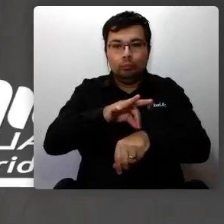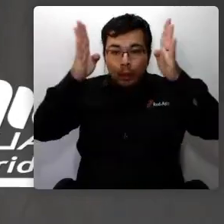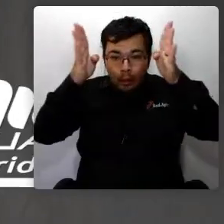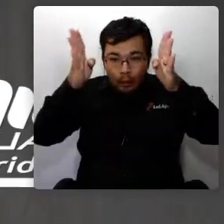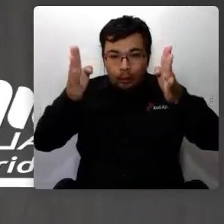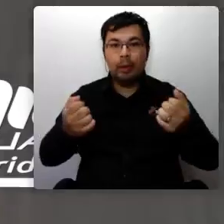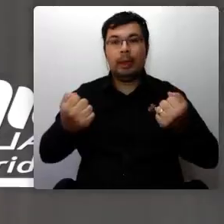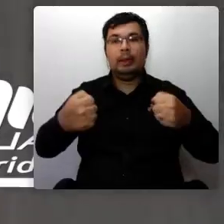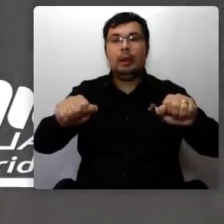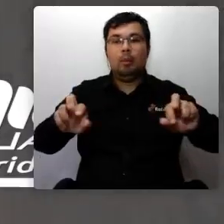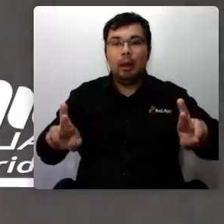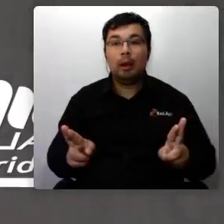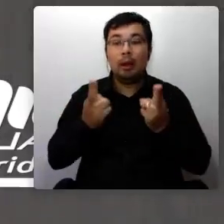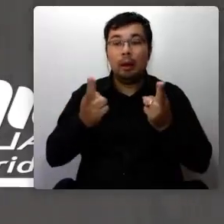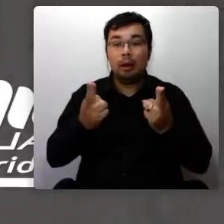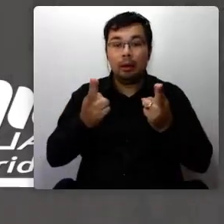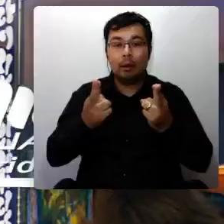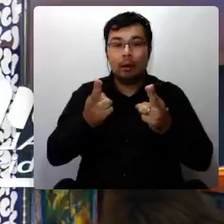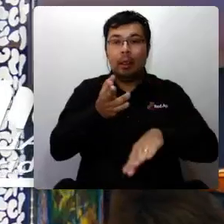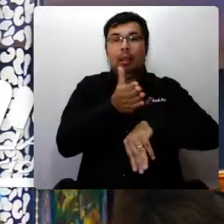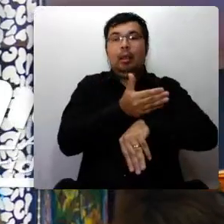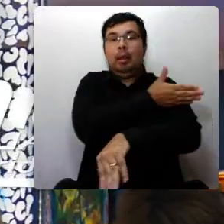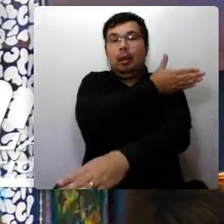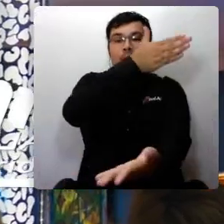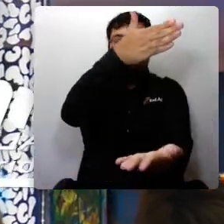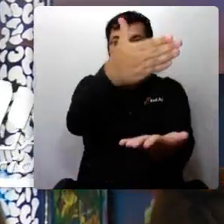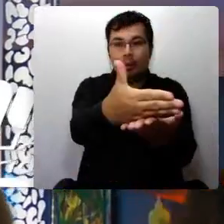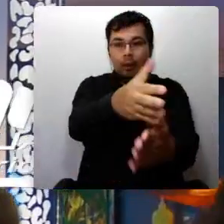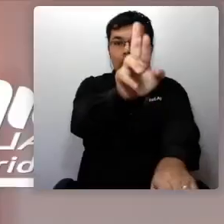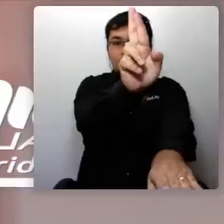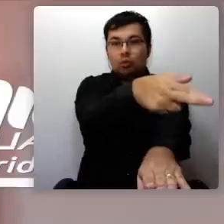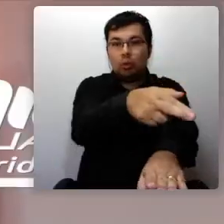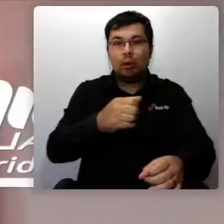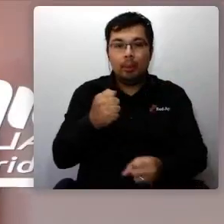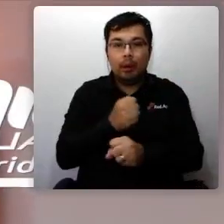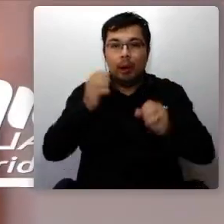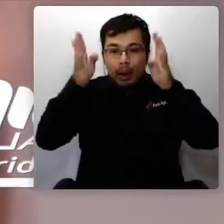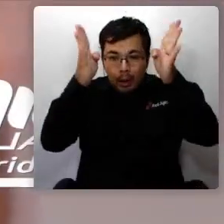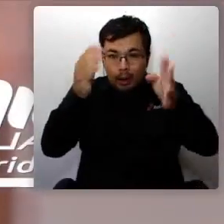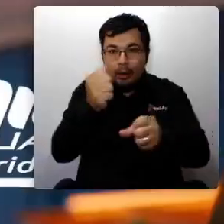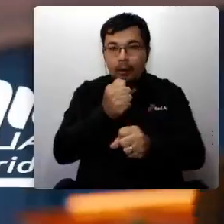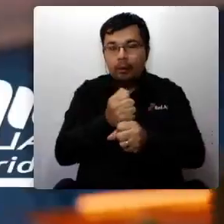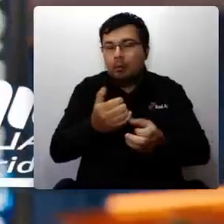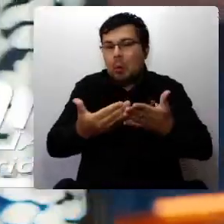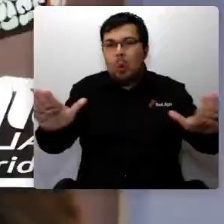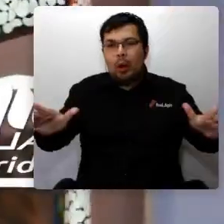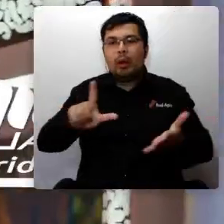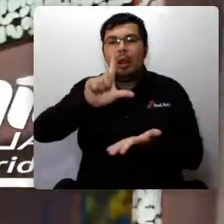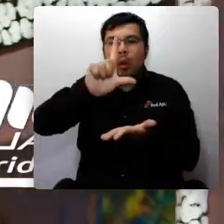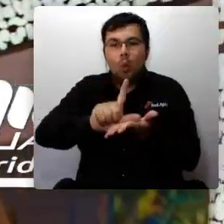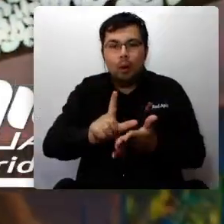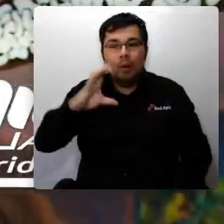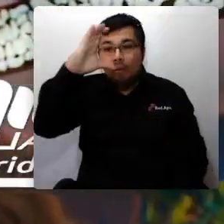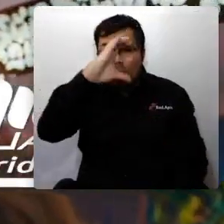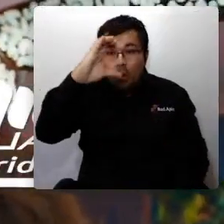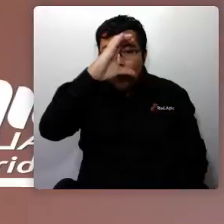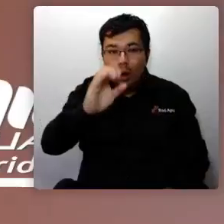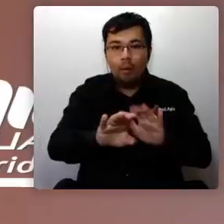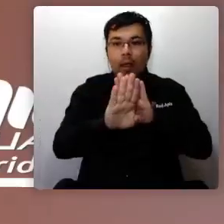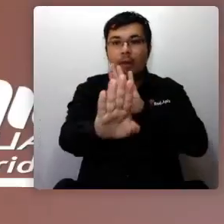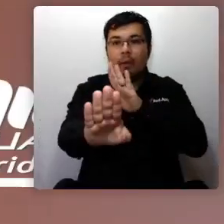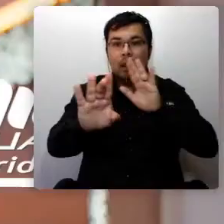atender a los trabajadores donde sea que se encuentren. Buscamos evitar accidentes y enfermedades profesionales a través de nuestro plan de